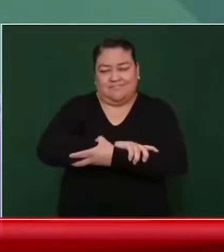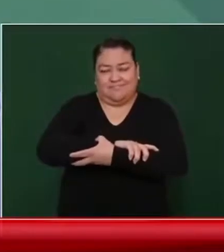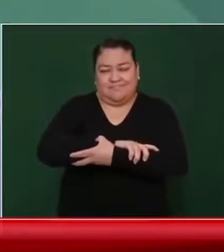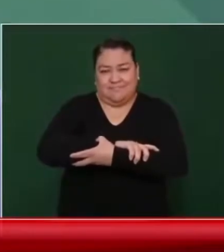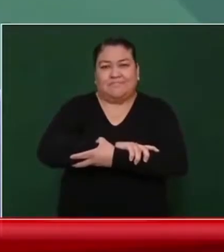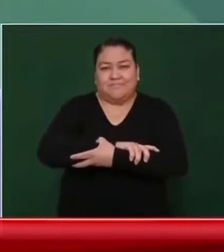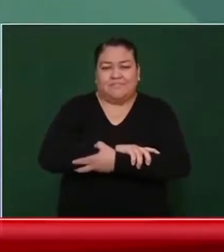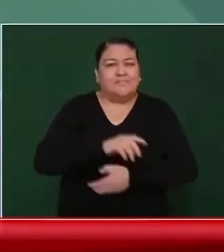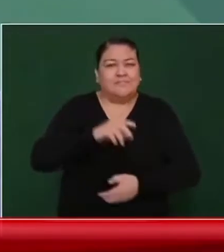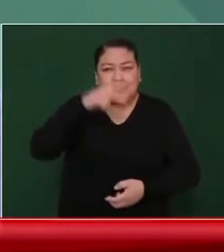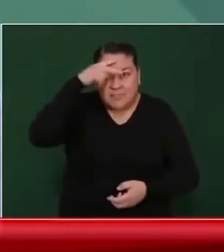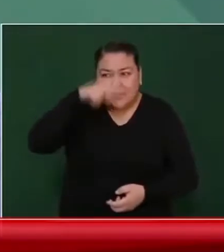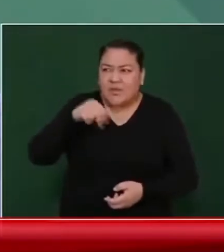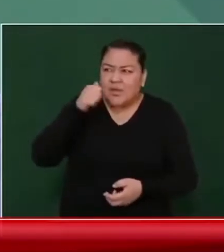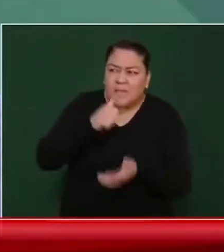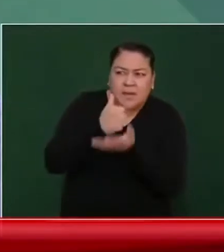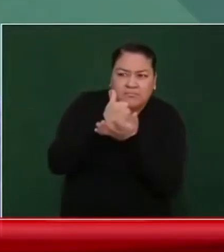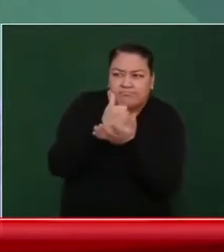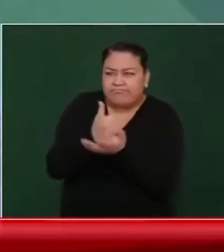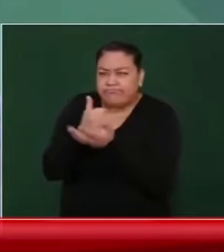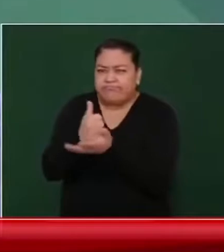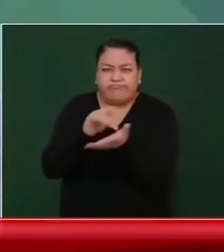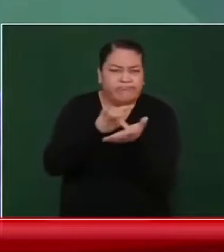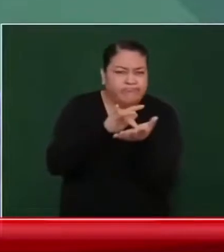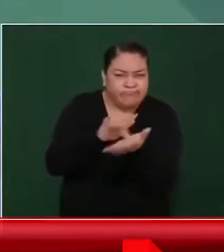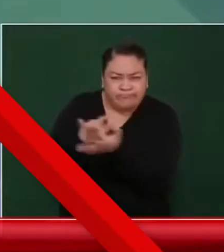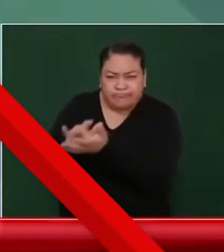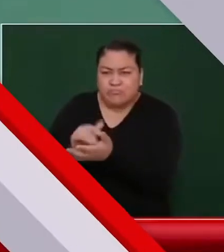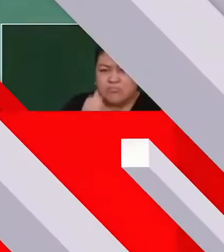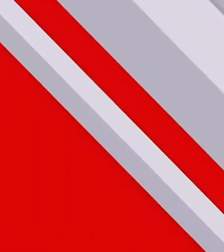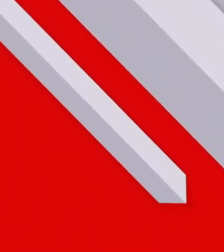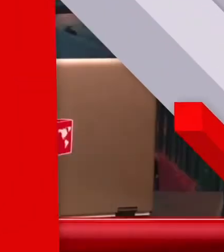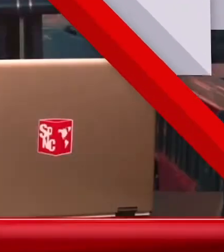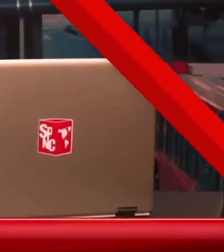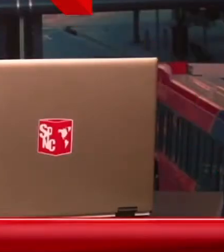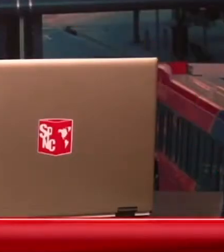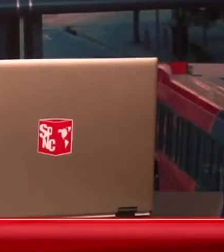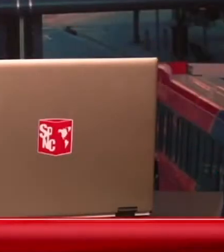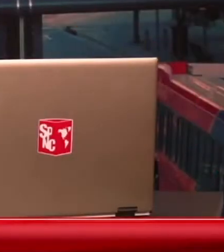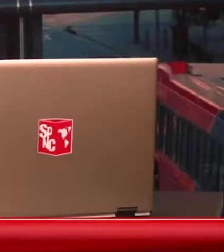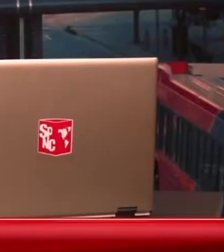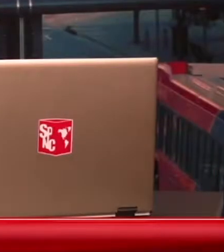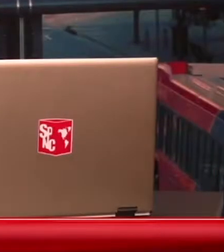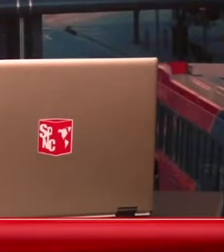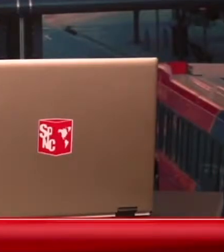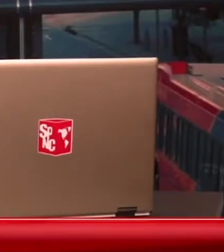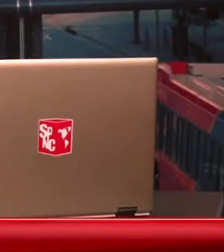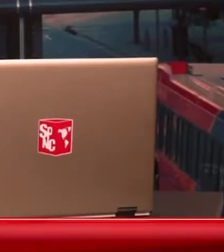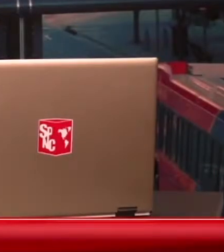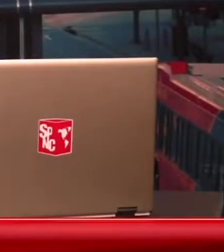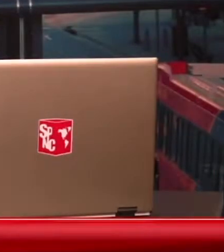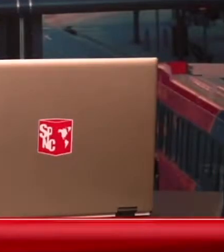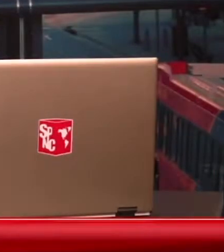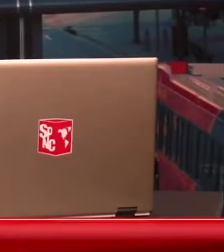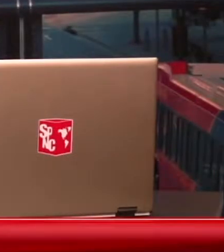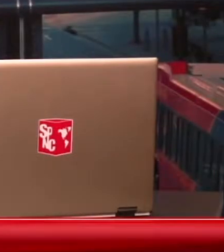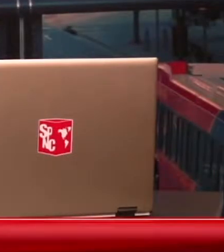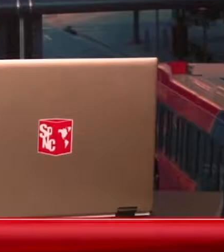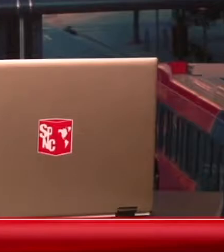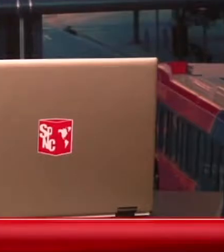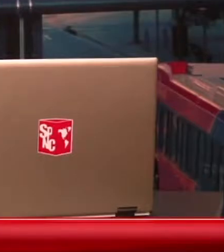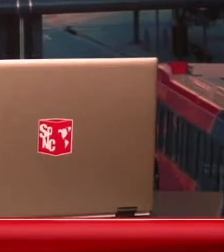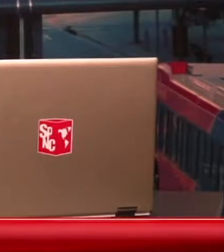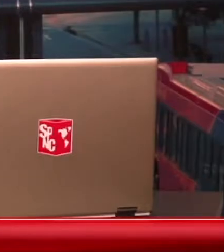siempre apoyando a pueblos. Un trato justo es lo que pide el mandatario